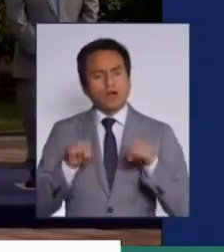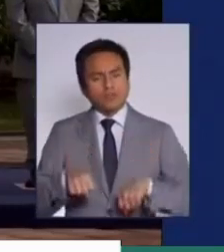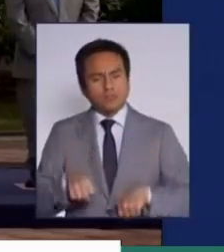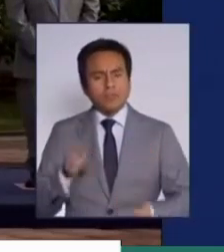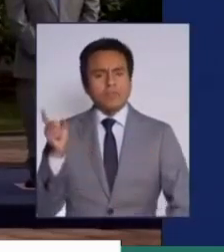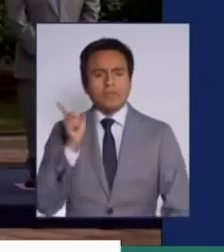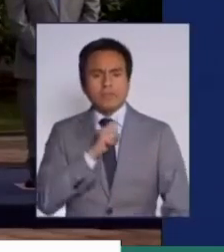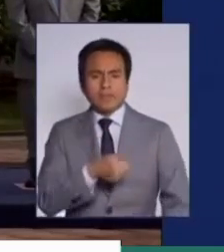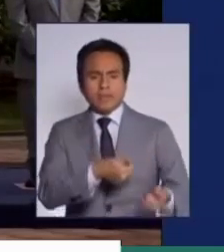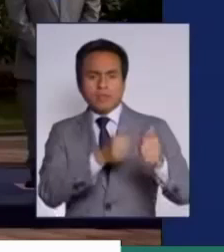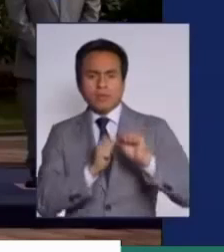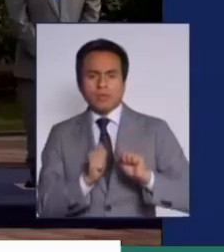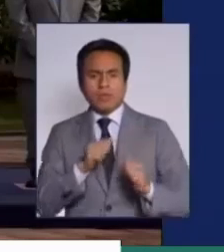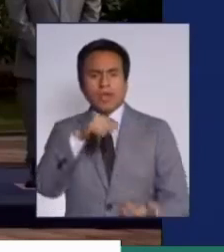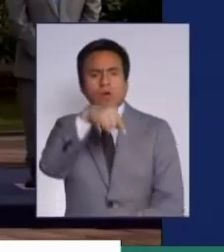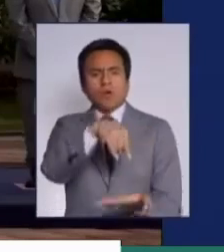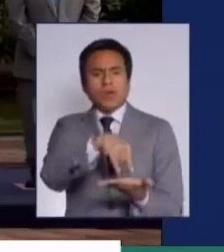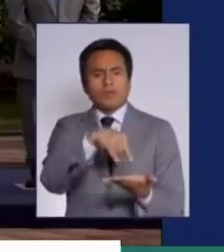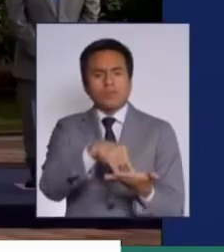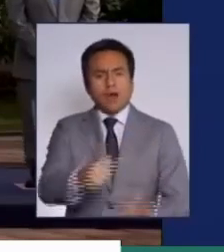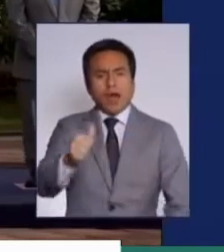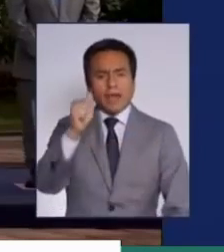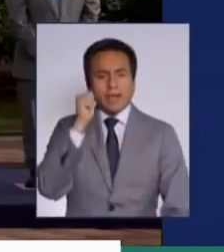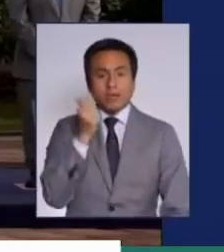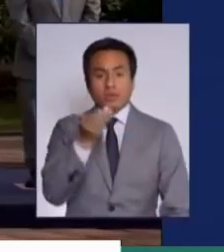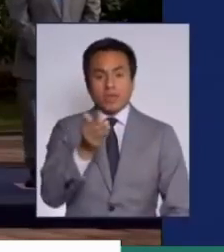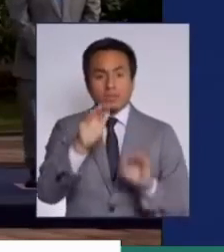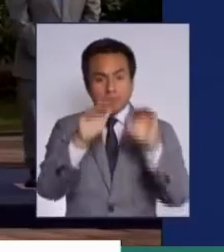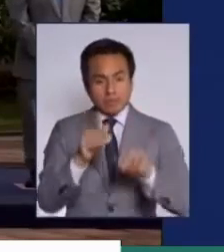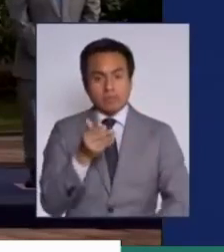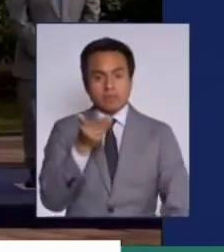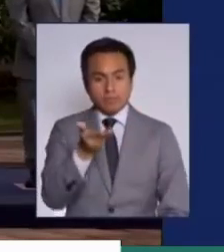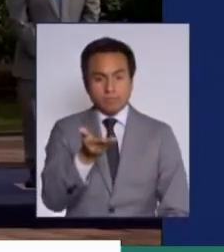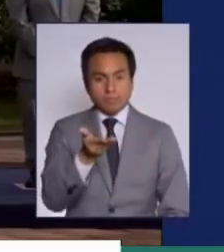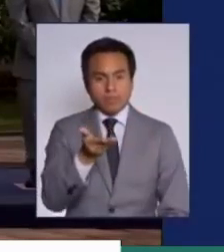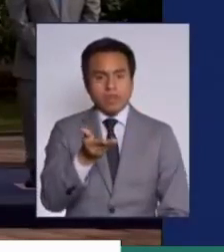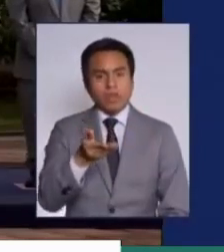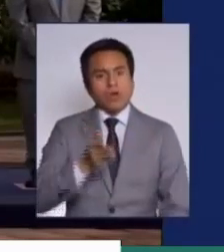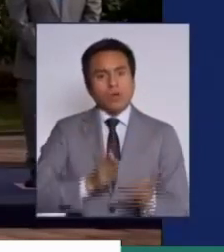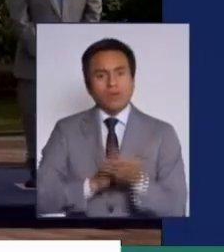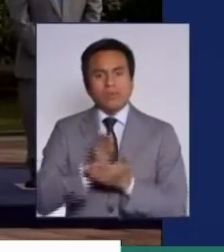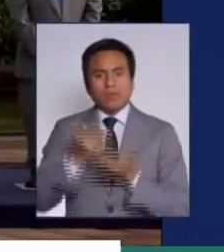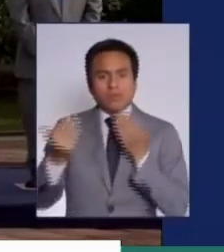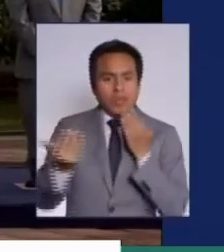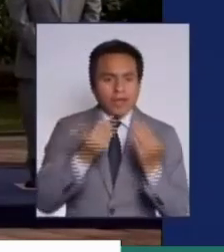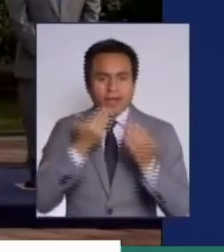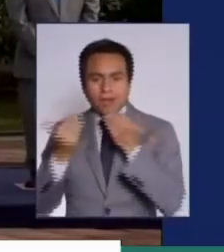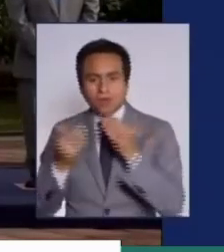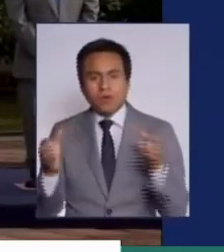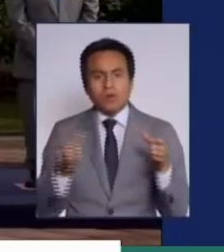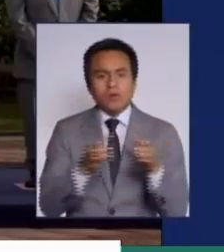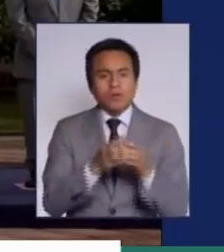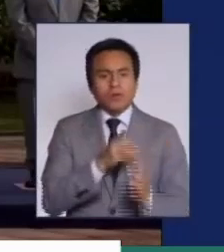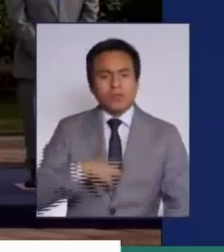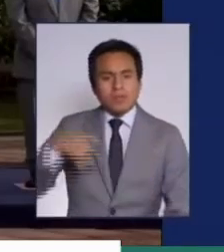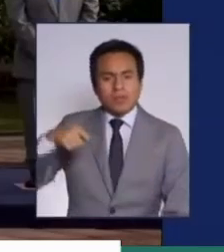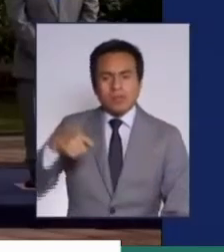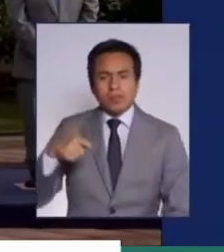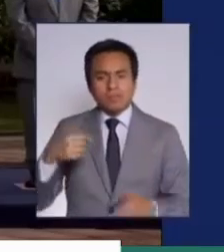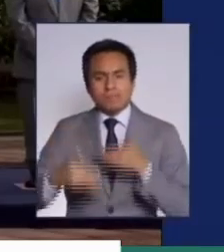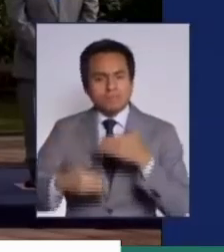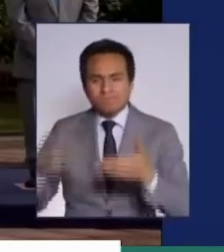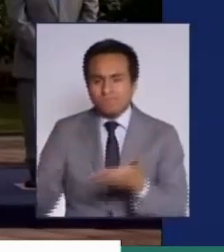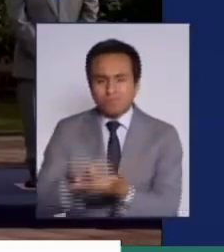ese lapidario diagnóstico que tenía el gobierno si es que pasaba este proyecto, y dicen que hay un porcentaje que no es